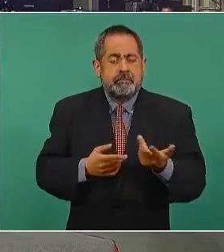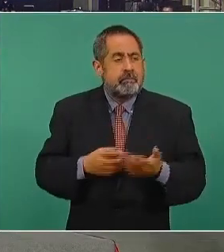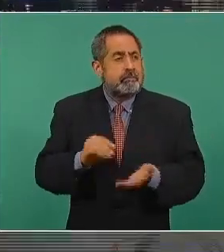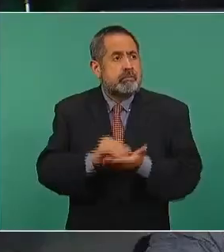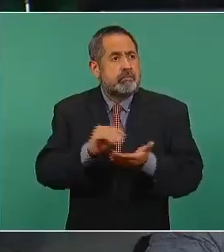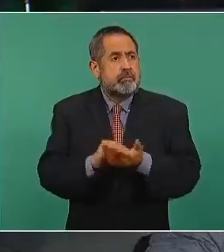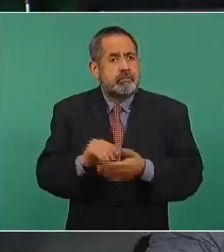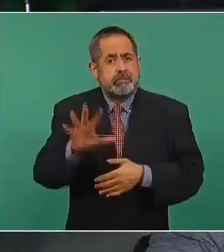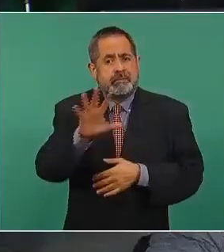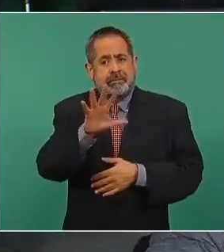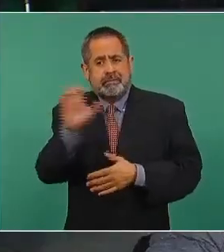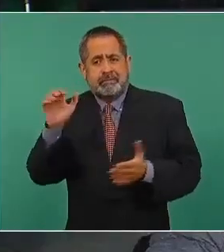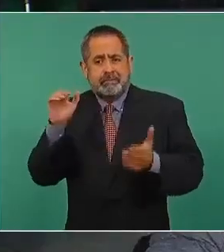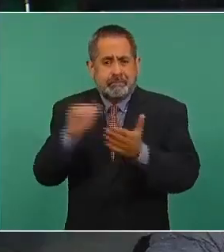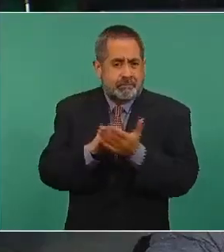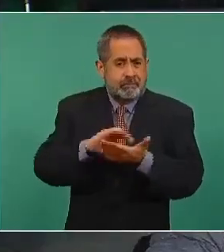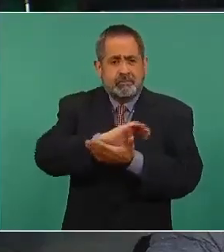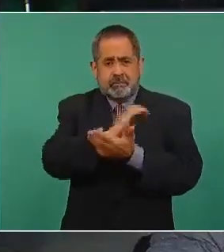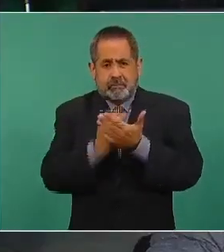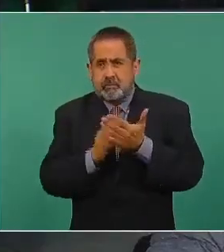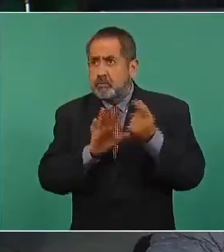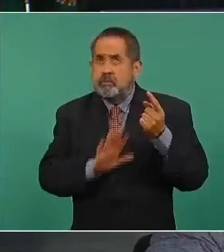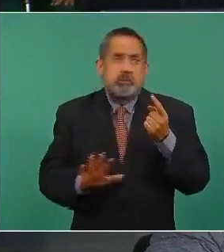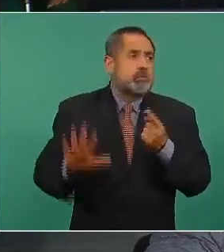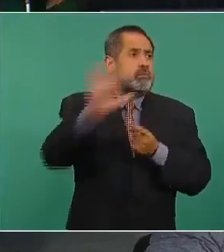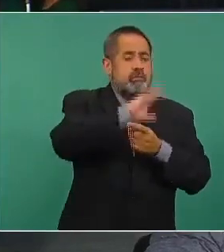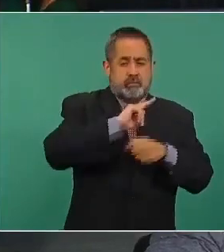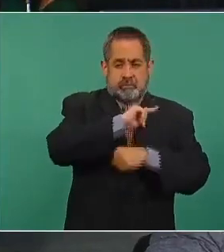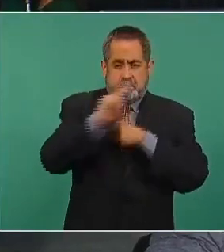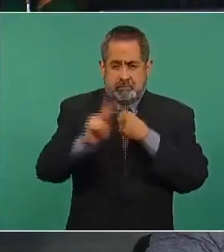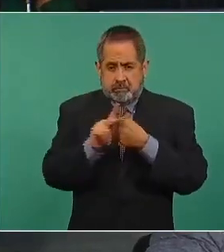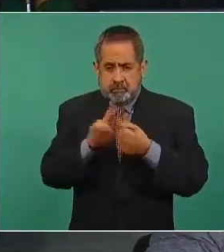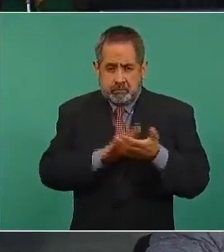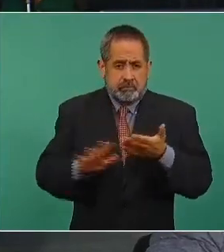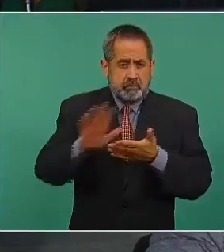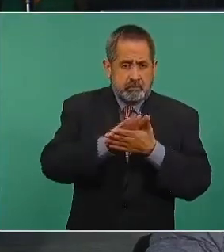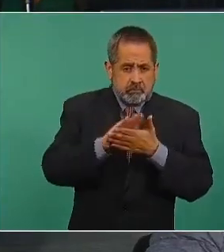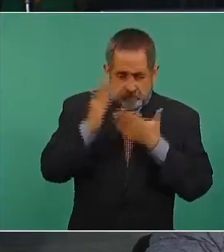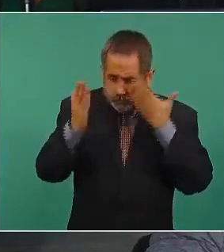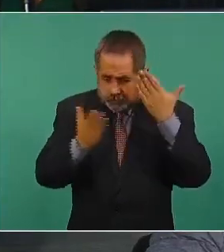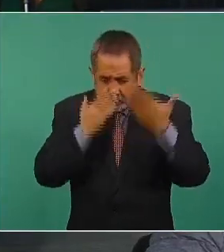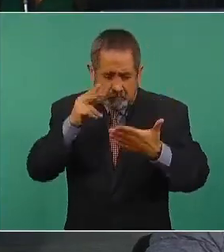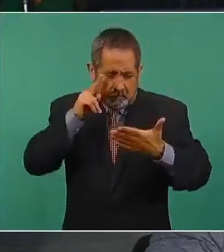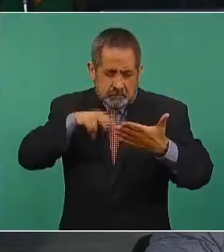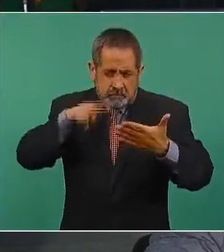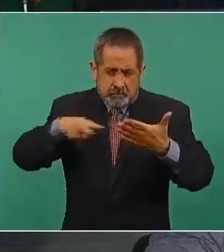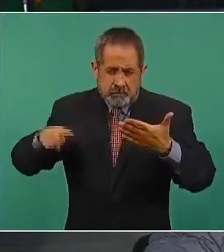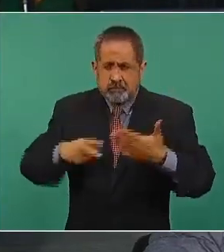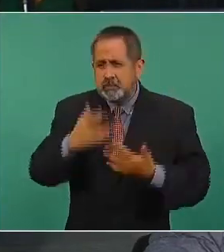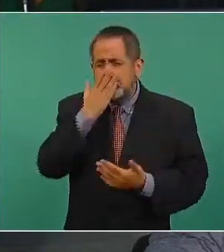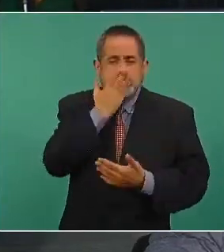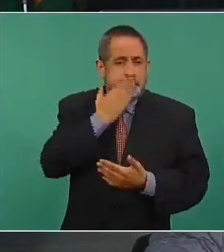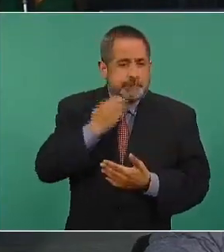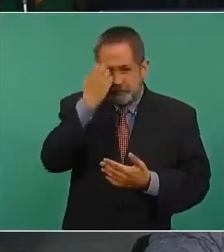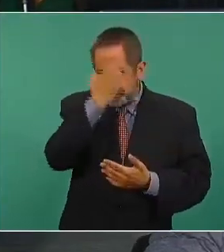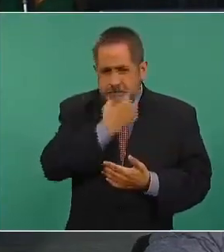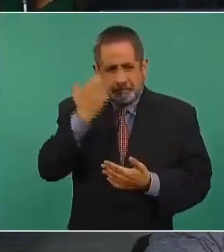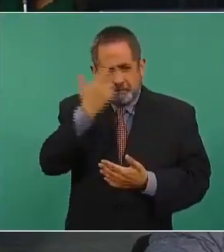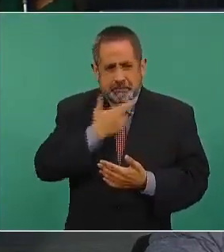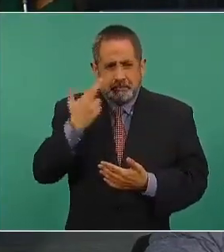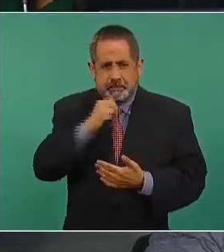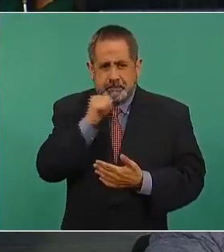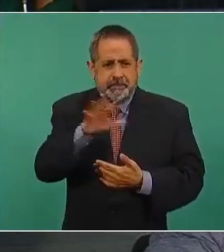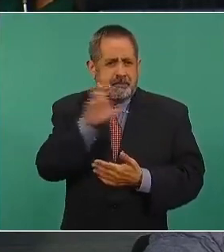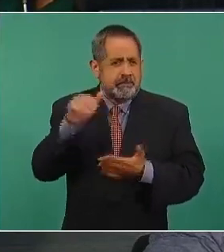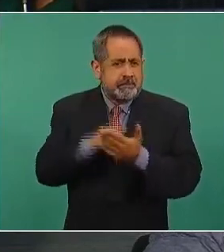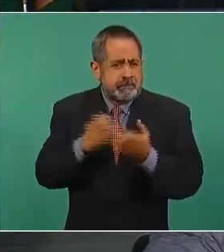500,000 contratos colectivos en todo el país y no se han revisado, presidente, son 500,000. Se ha